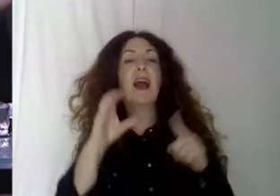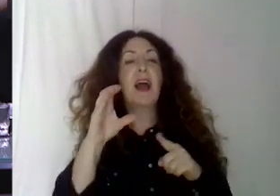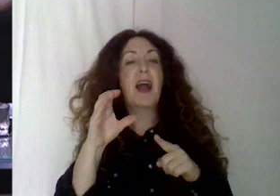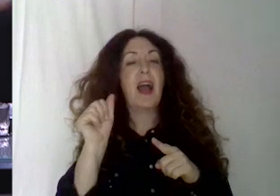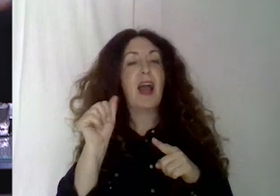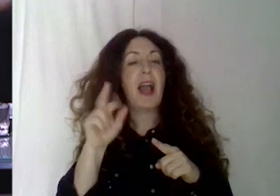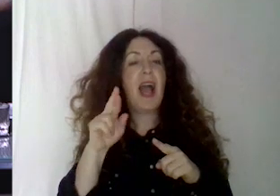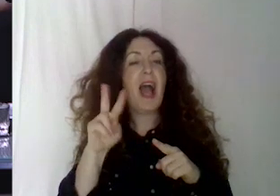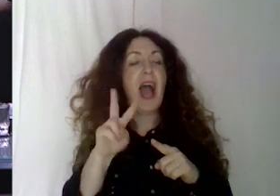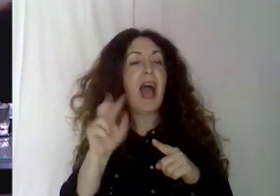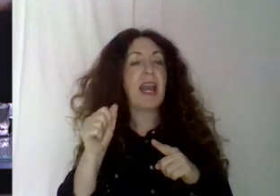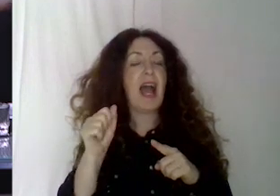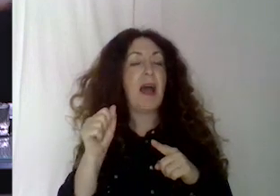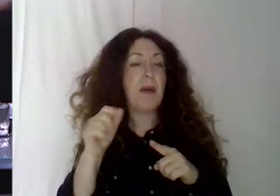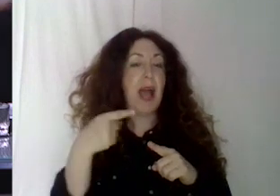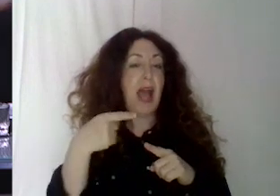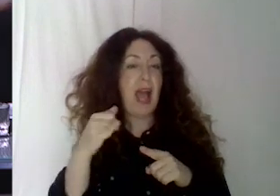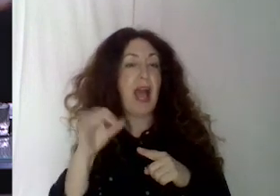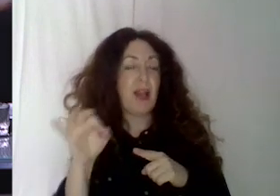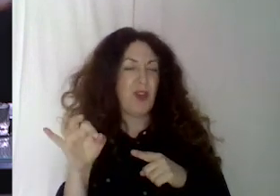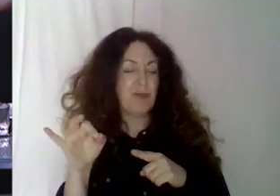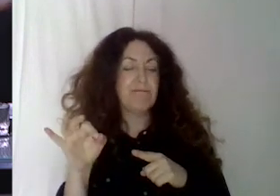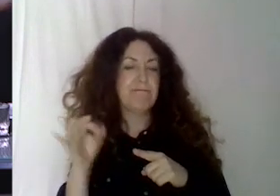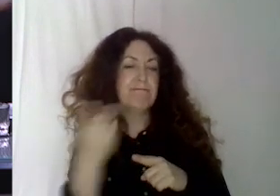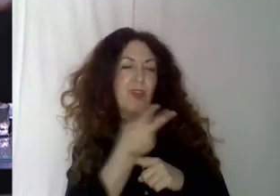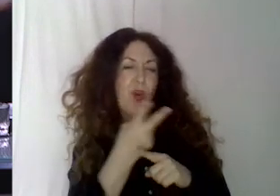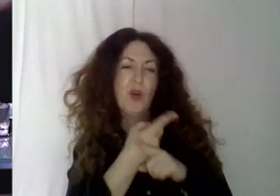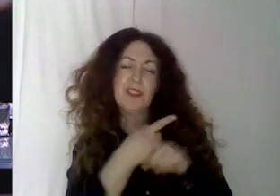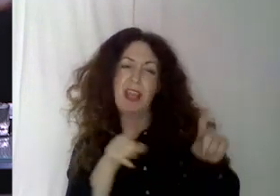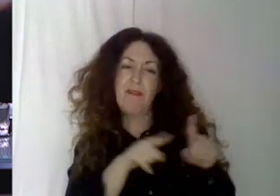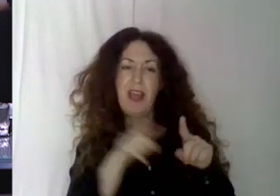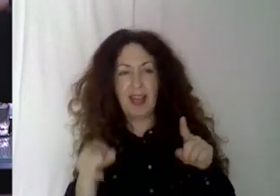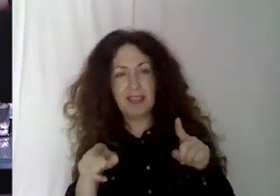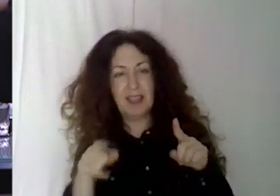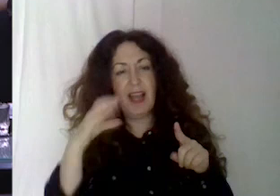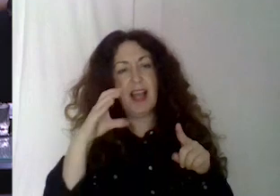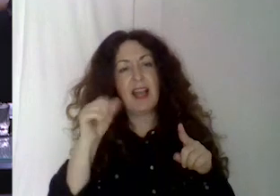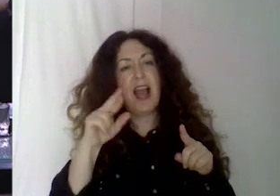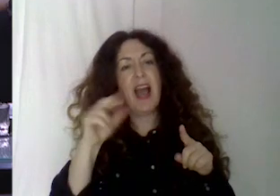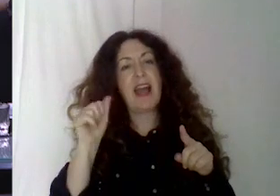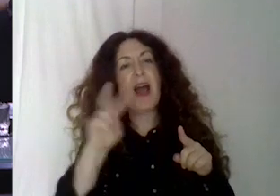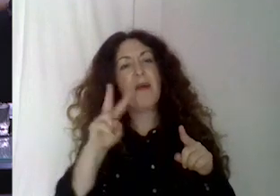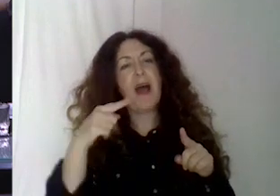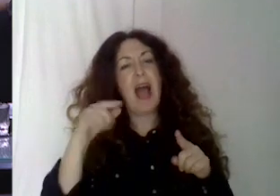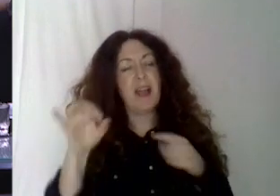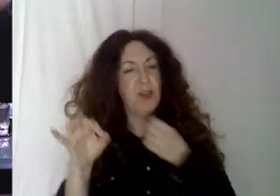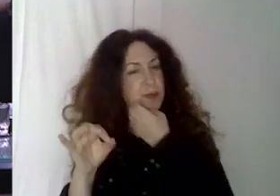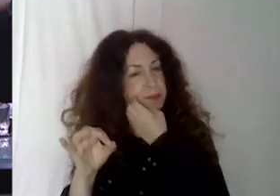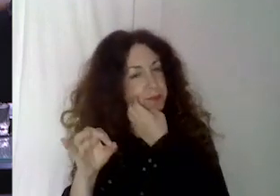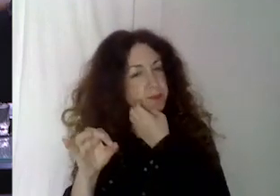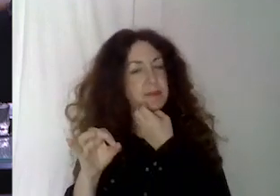en Roma con 23 años, cuando llega a Roma viene ya huyendo de Milán, en donde ha tenido una